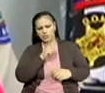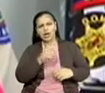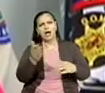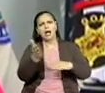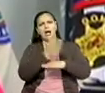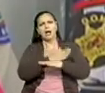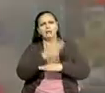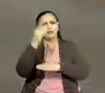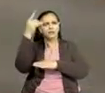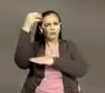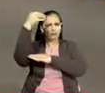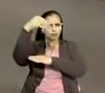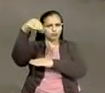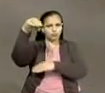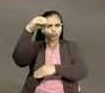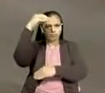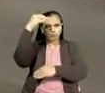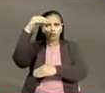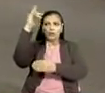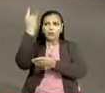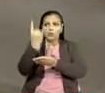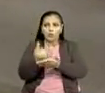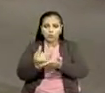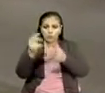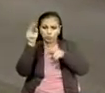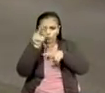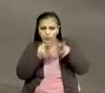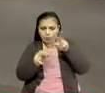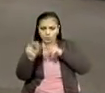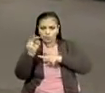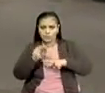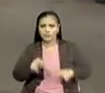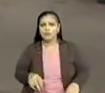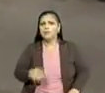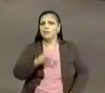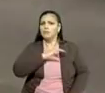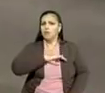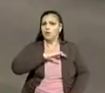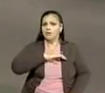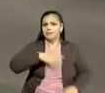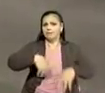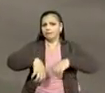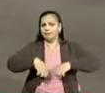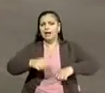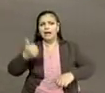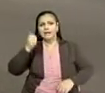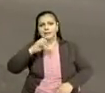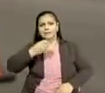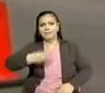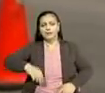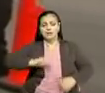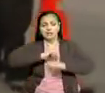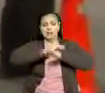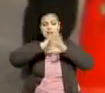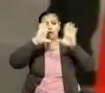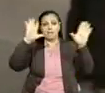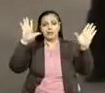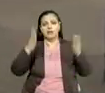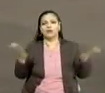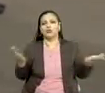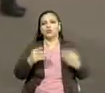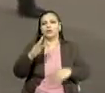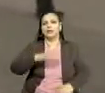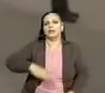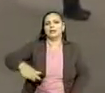en los últimos días. Pero el operativo policial no tardó durante las primeras horas de este miércoles en la intersección de la avenida Miraflores y